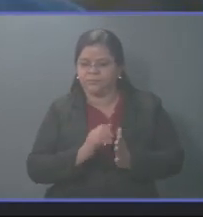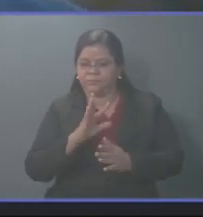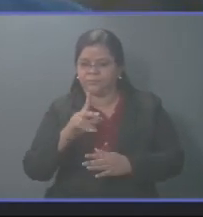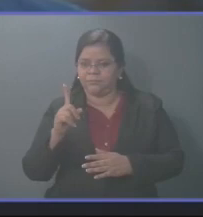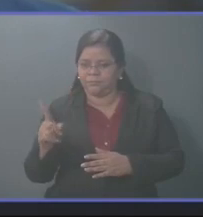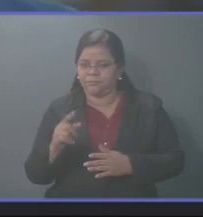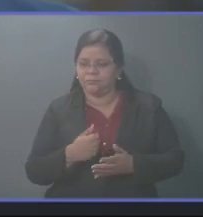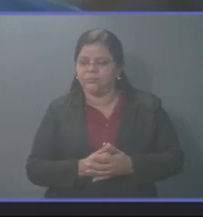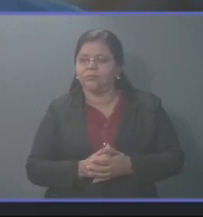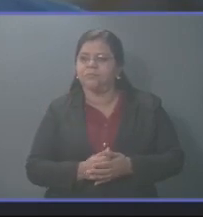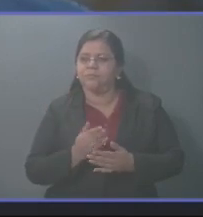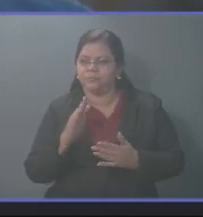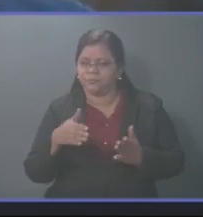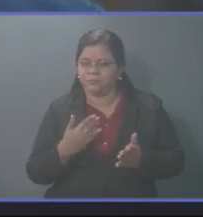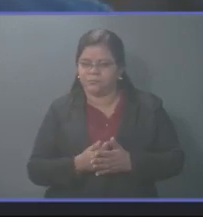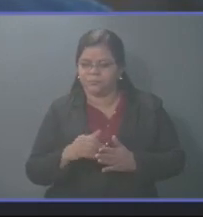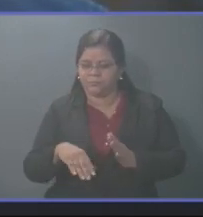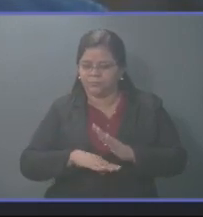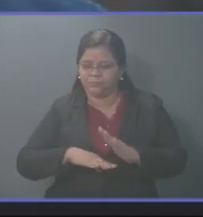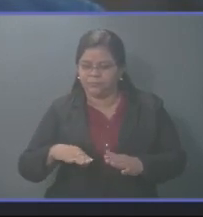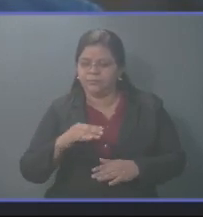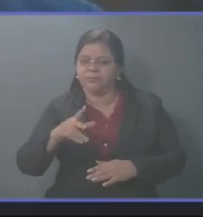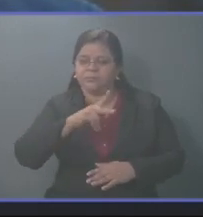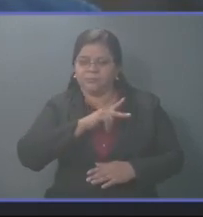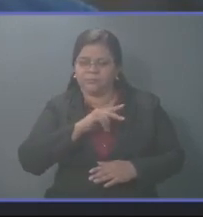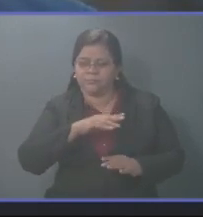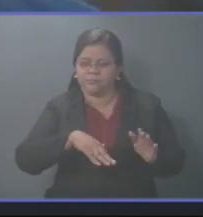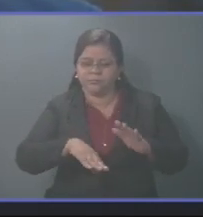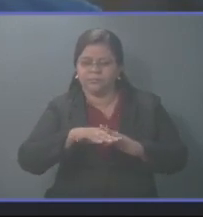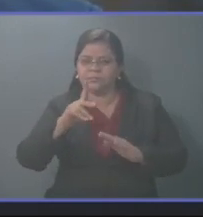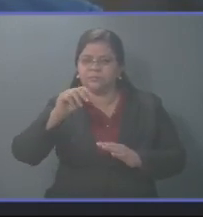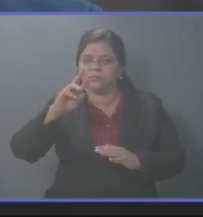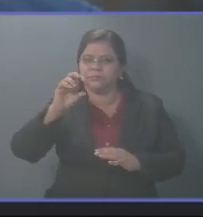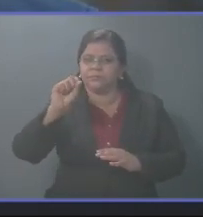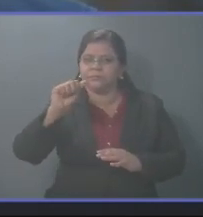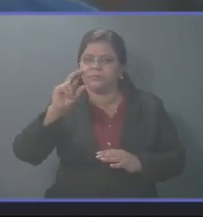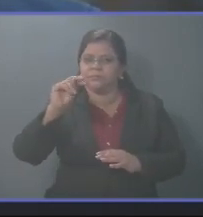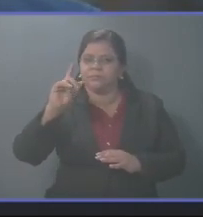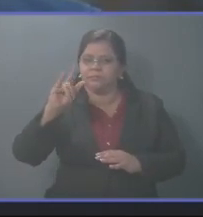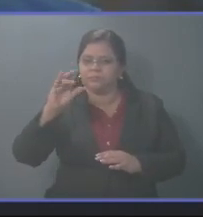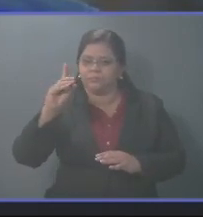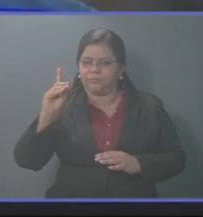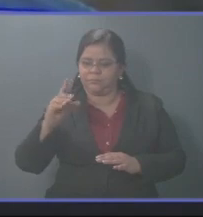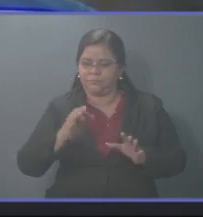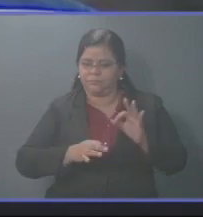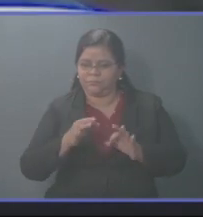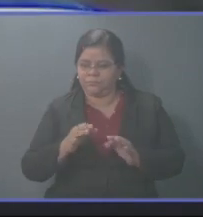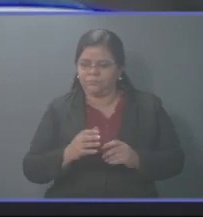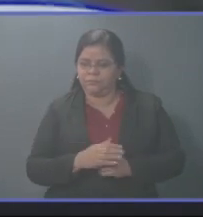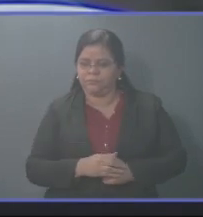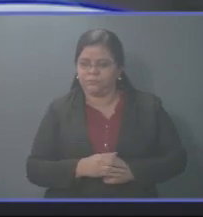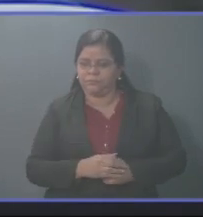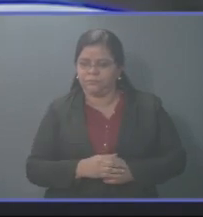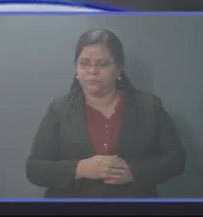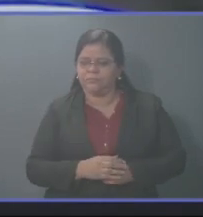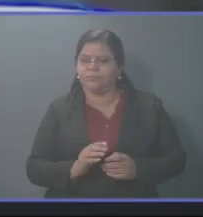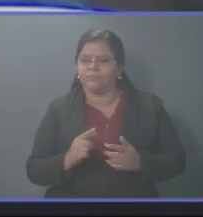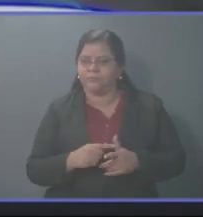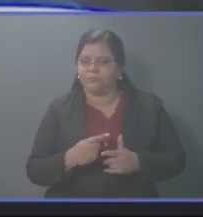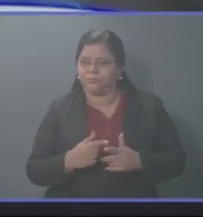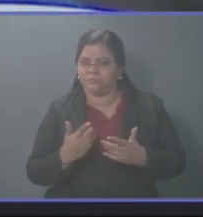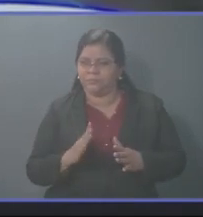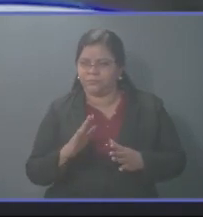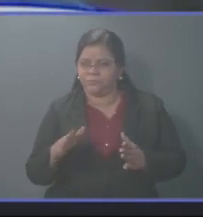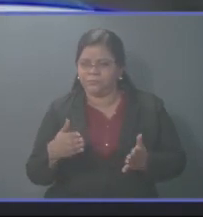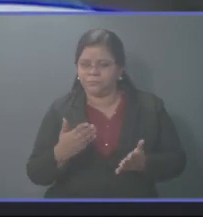ya que el término correcto a utilizar es personalidad jurídica, por lo que el acápite del mismo quedaría, abro